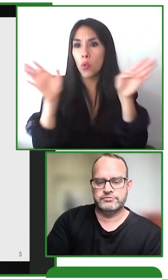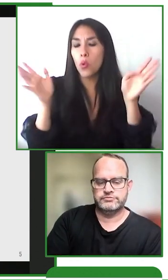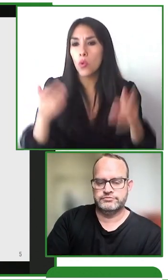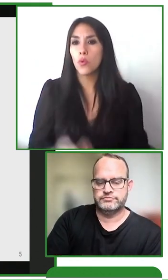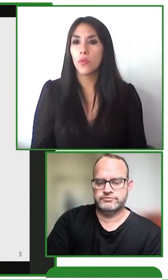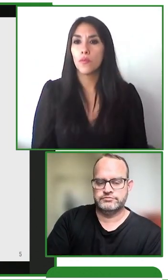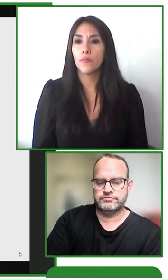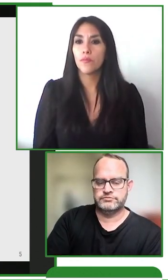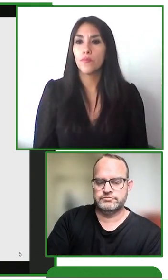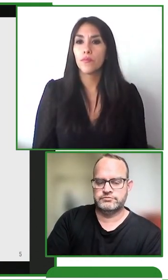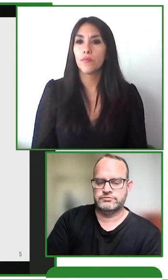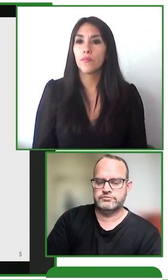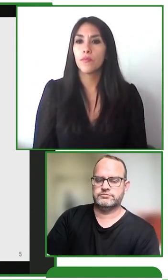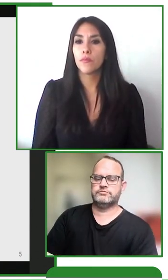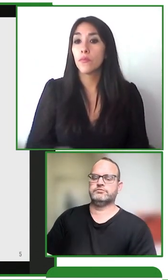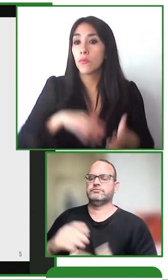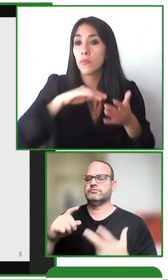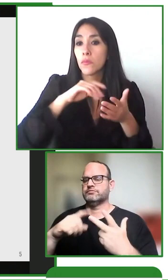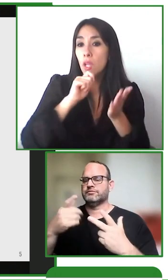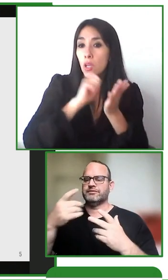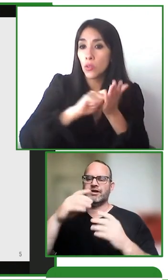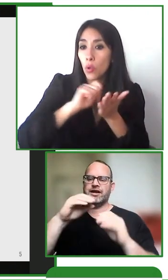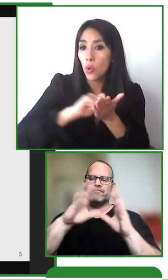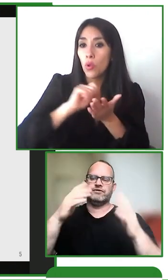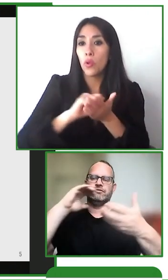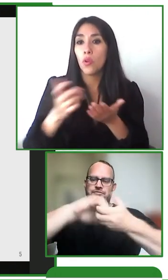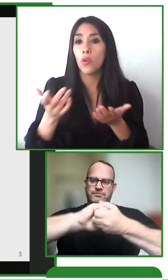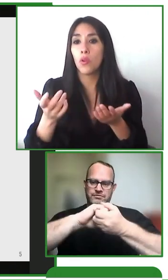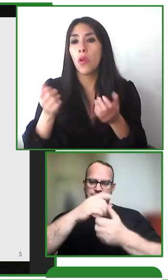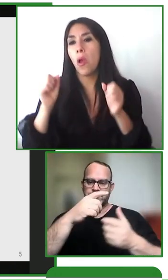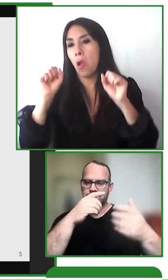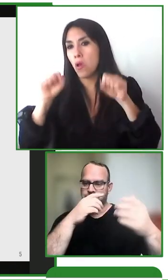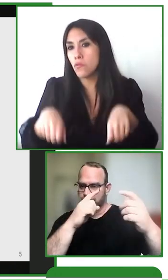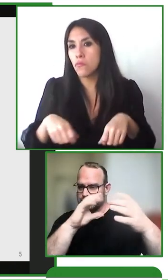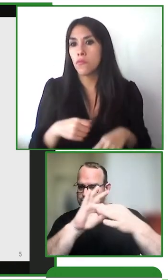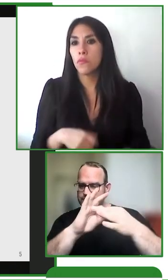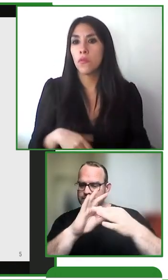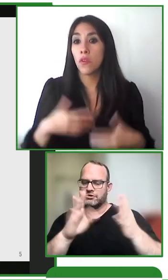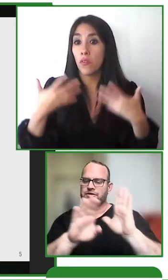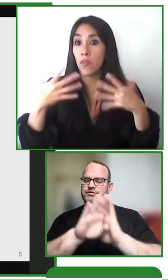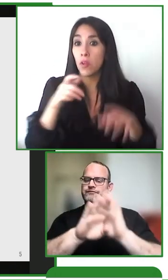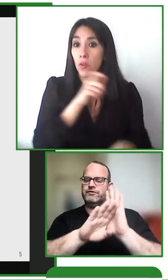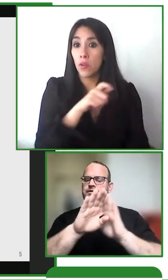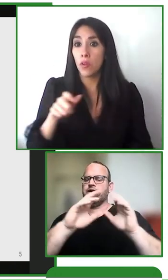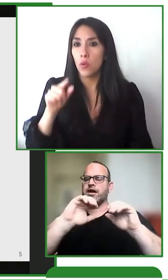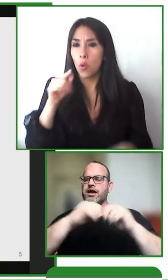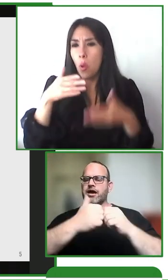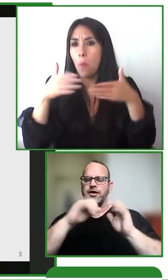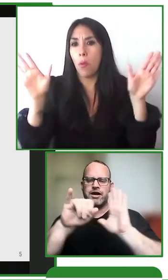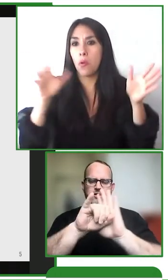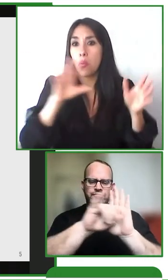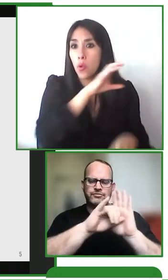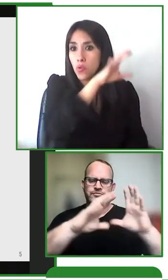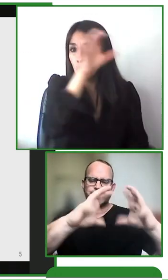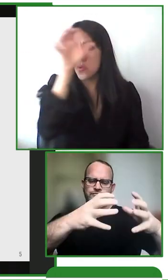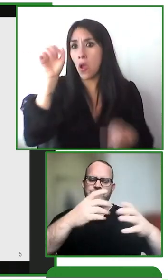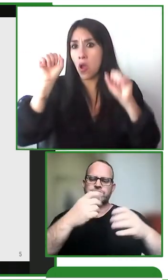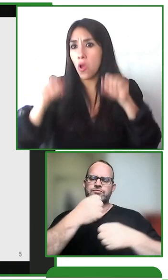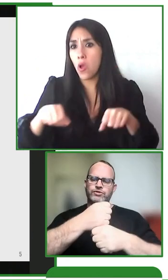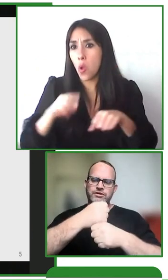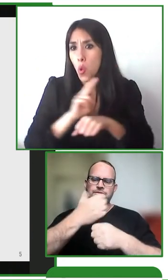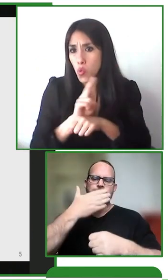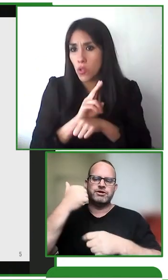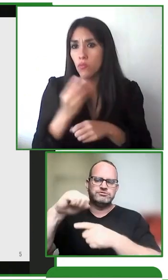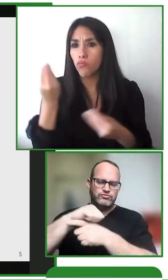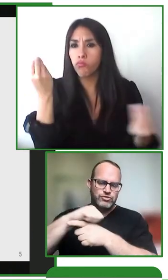Cualquiera que lo esté utilizando en cualquier país puede hacer edición o crear nuevo contenido para esta plataforma. A través